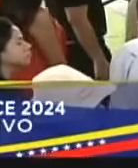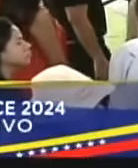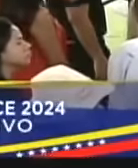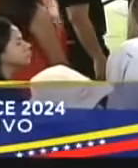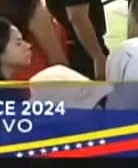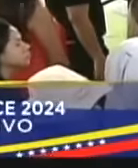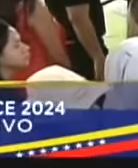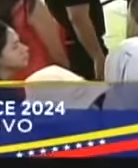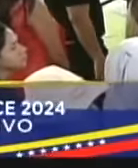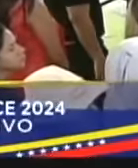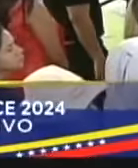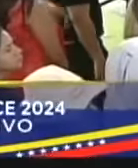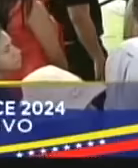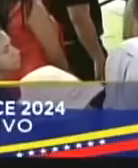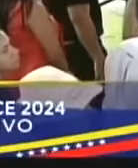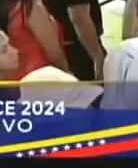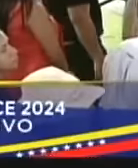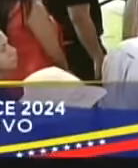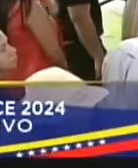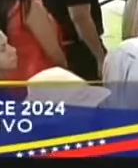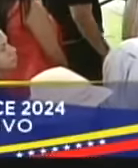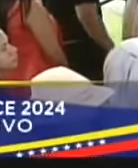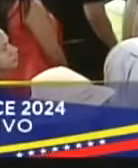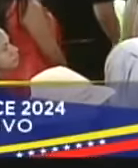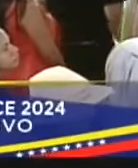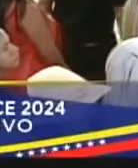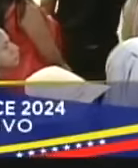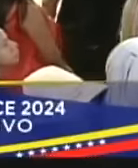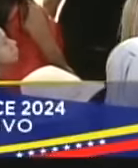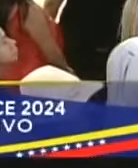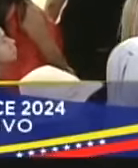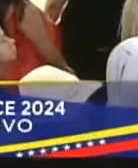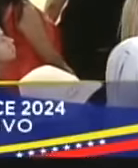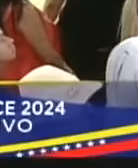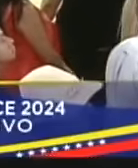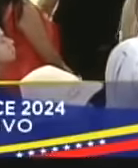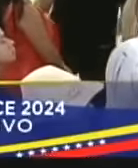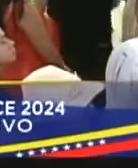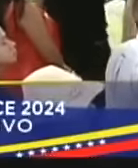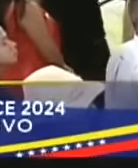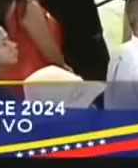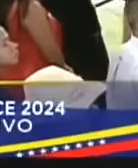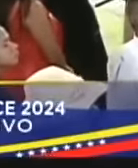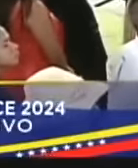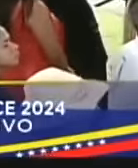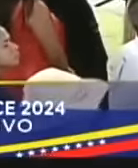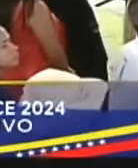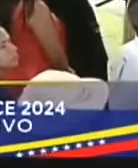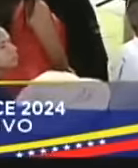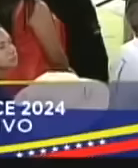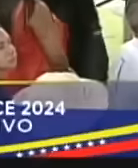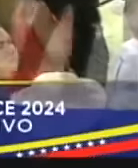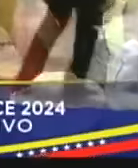palo de blanda pulpa. El que no carga machete se acaba miel con la suya.